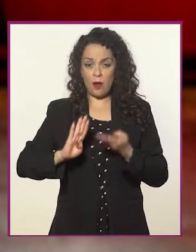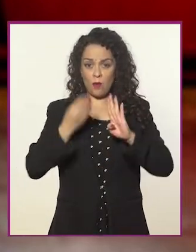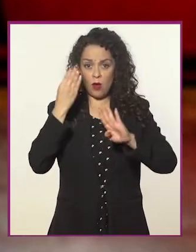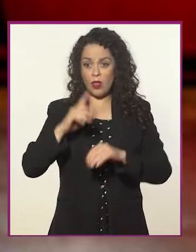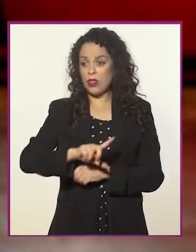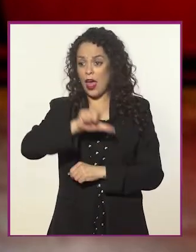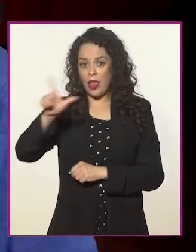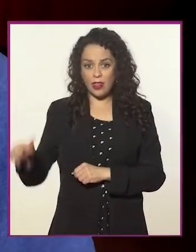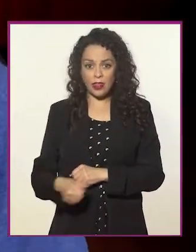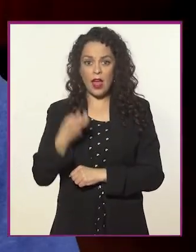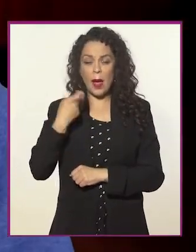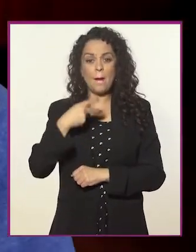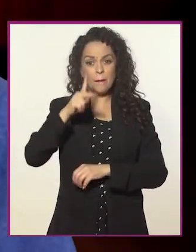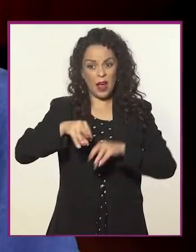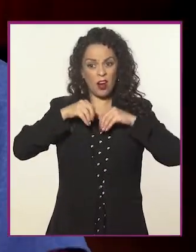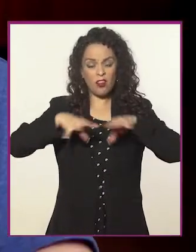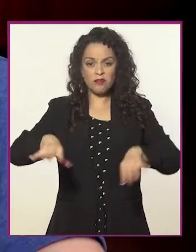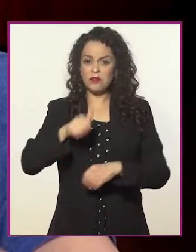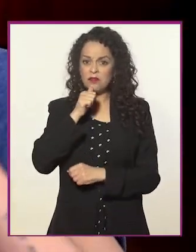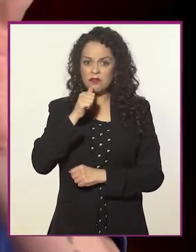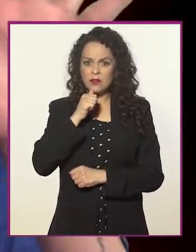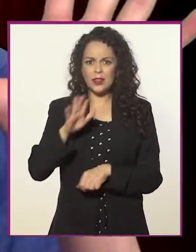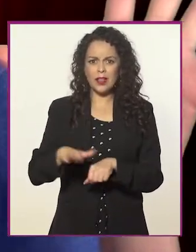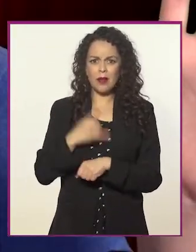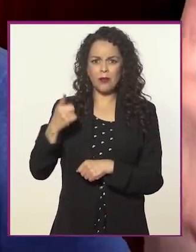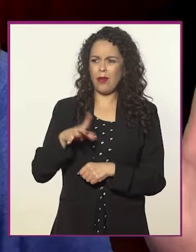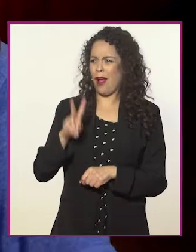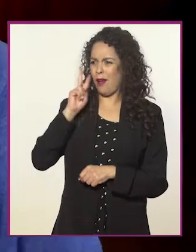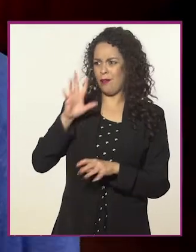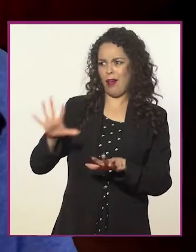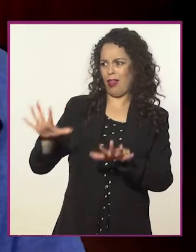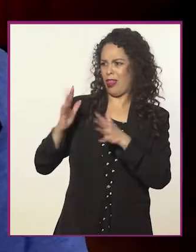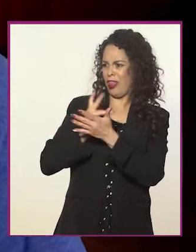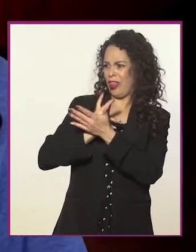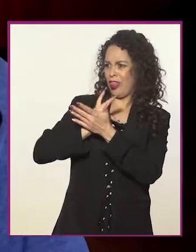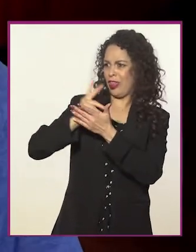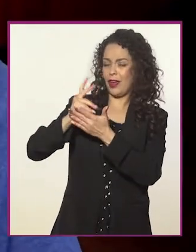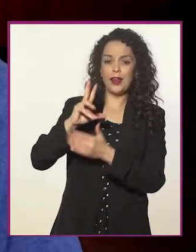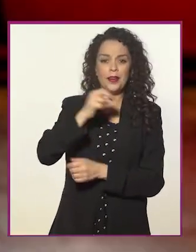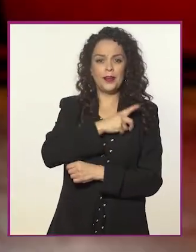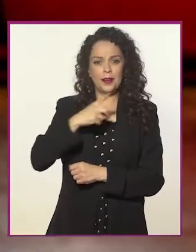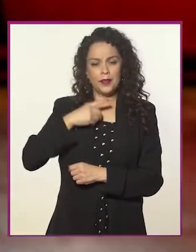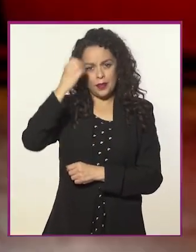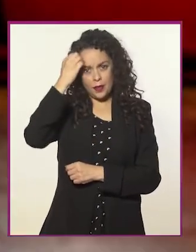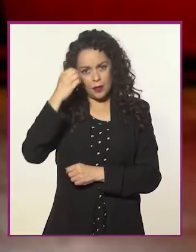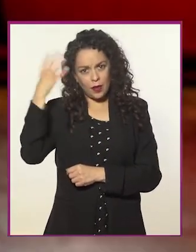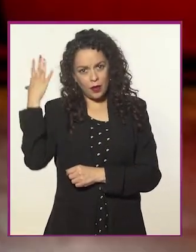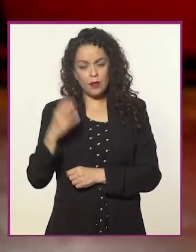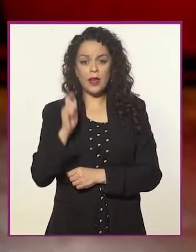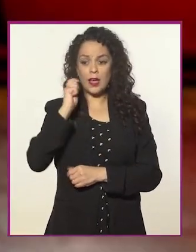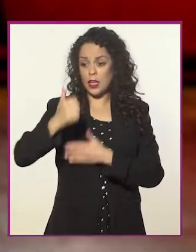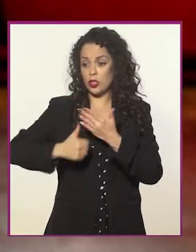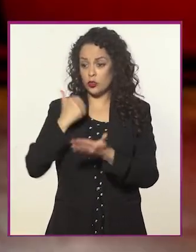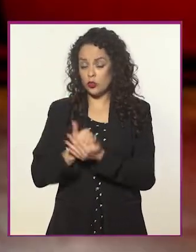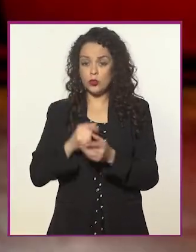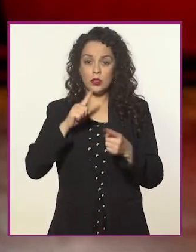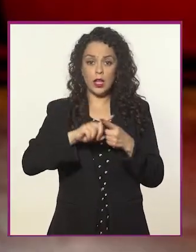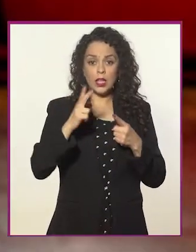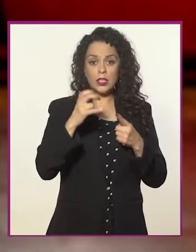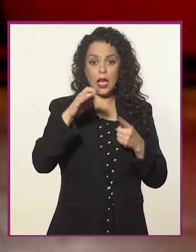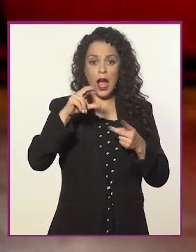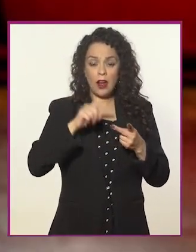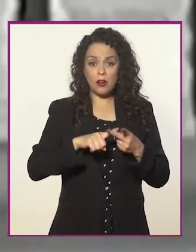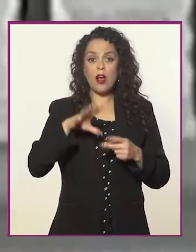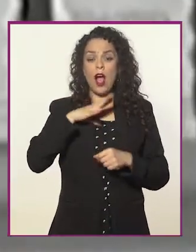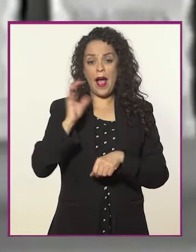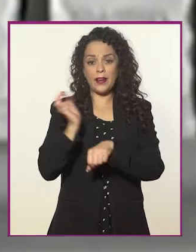fenómeno masivo. ¿Será por su exotismo? No olvidemos que tanto el caló chicano como el caló citadino fueron